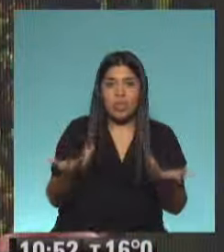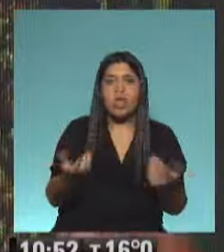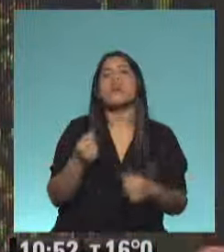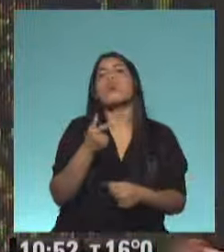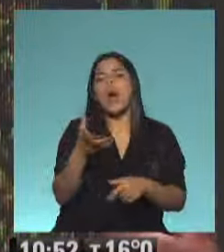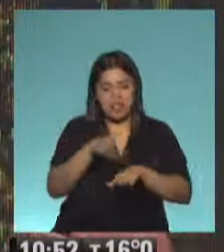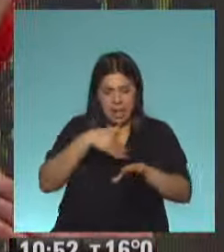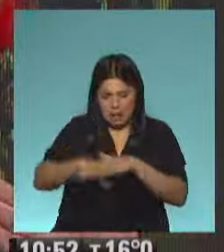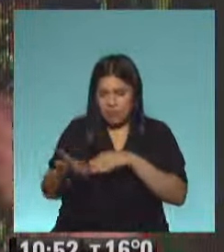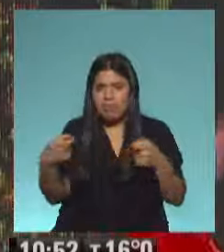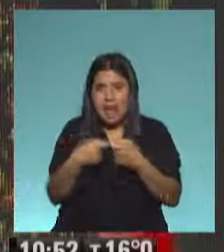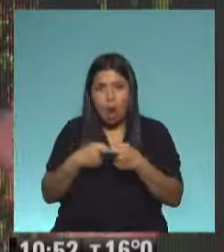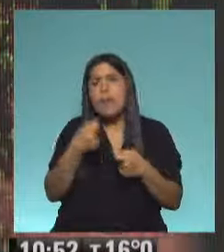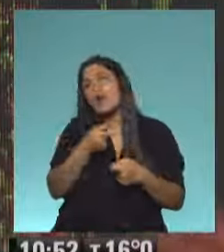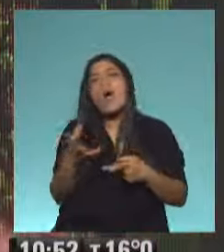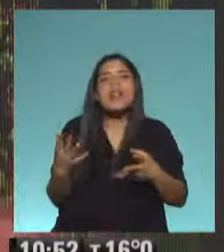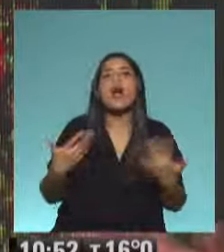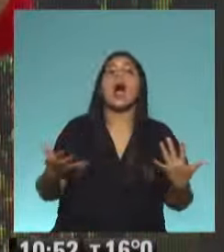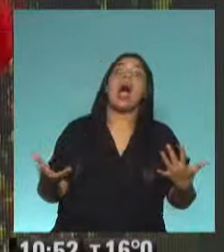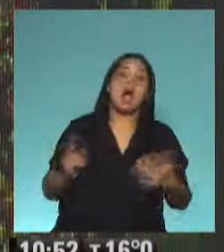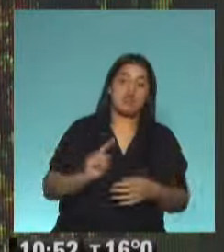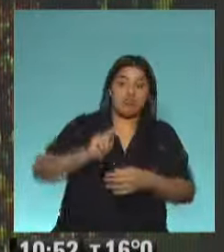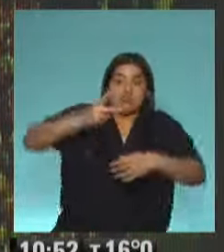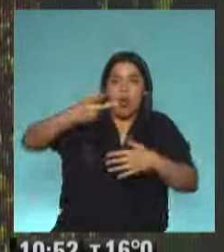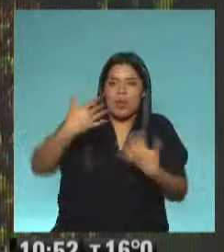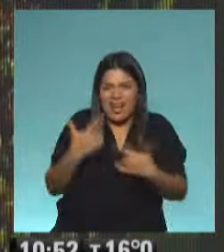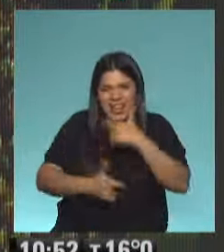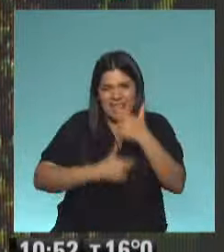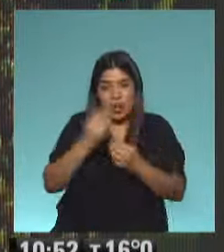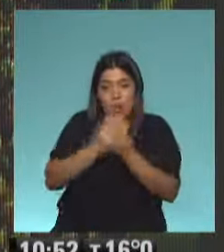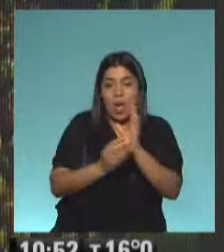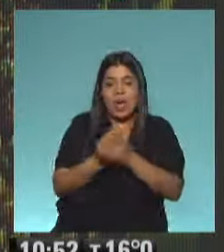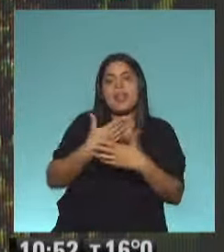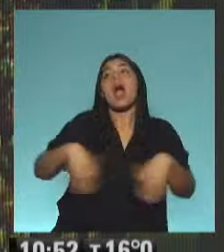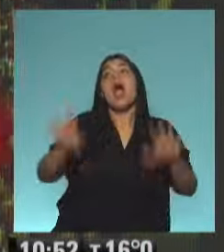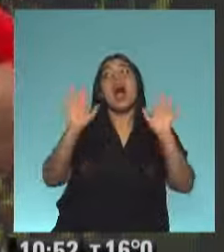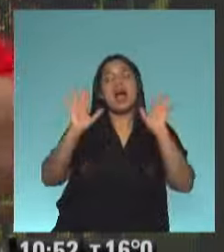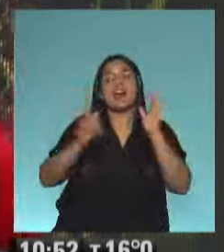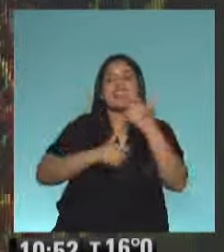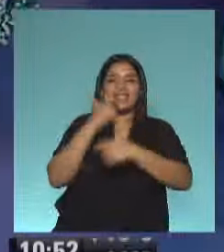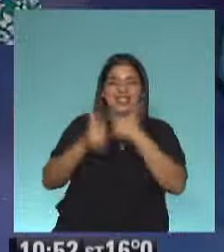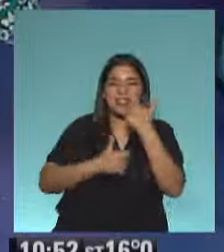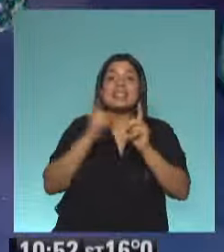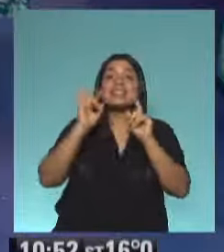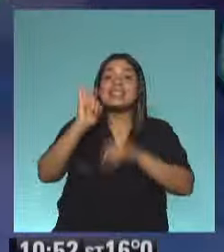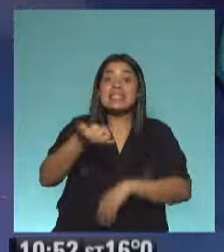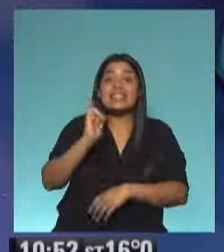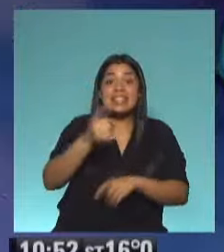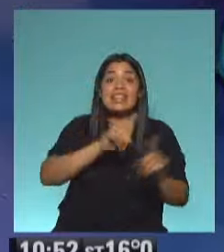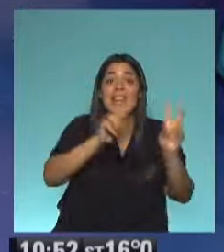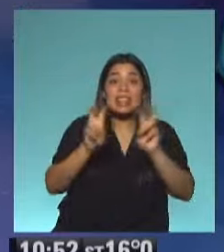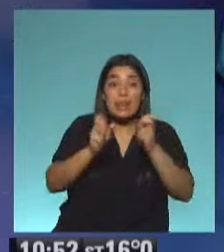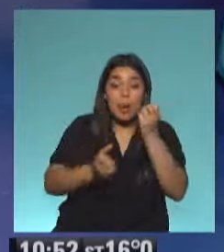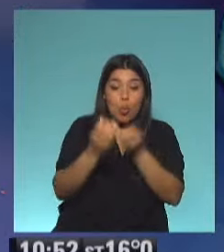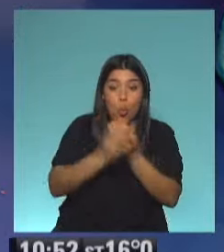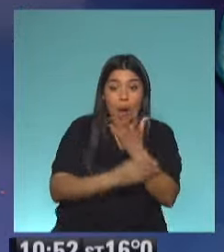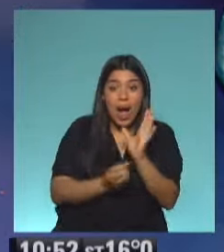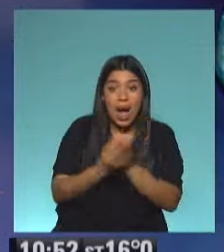burgueros? El doble, me imagino. Y una cada diez. ¡Guantes, ni te cuento! Bien. Y también... ¡Guantes! Tenían guantes después en la